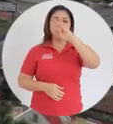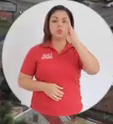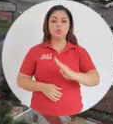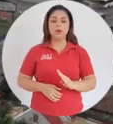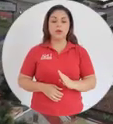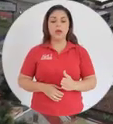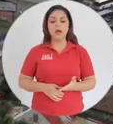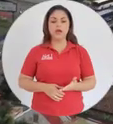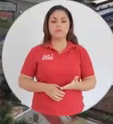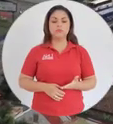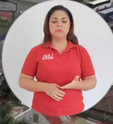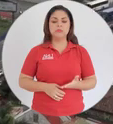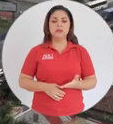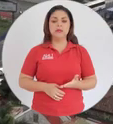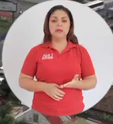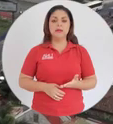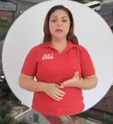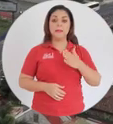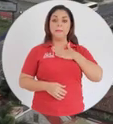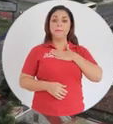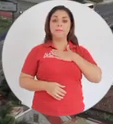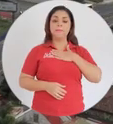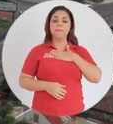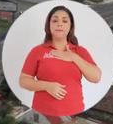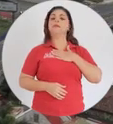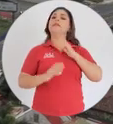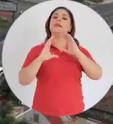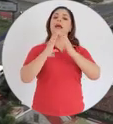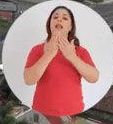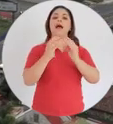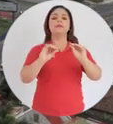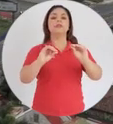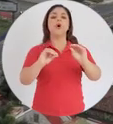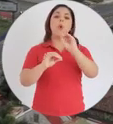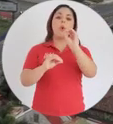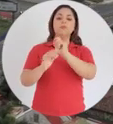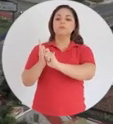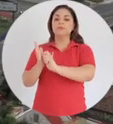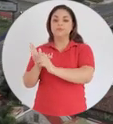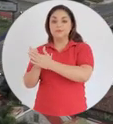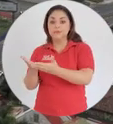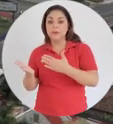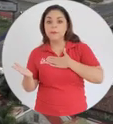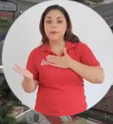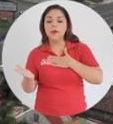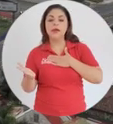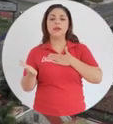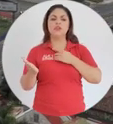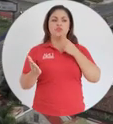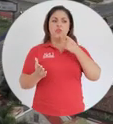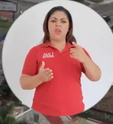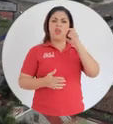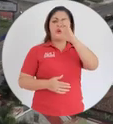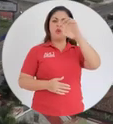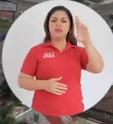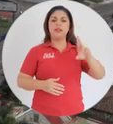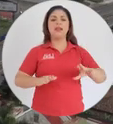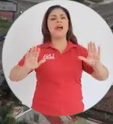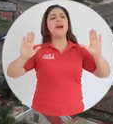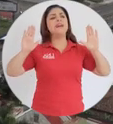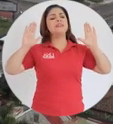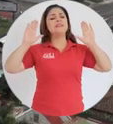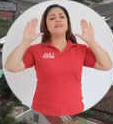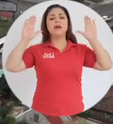Yo nunca dije en mis clases ni en mis escritos que Costa Rica